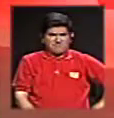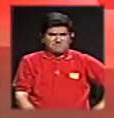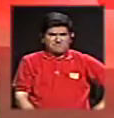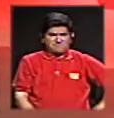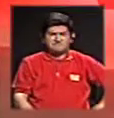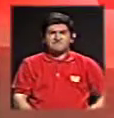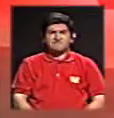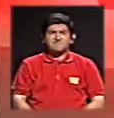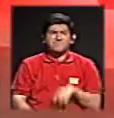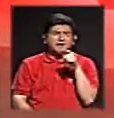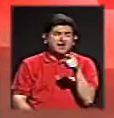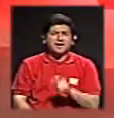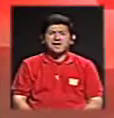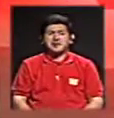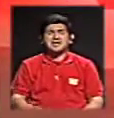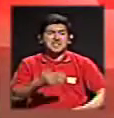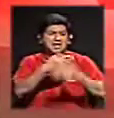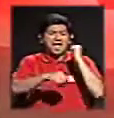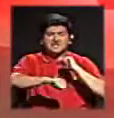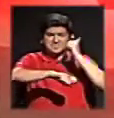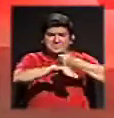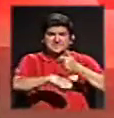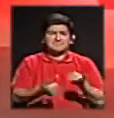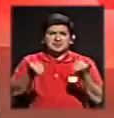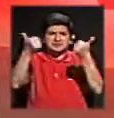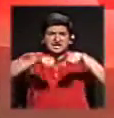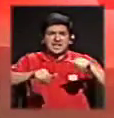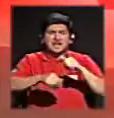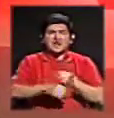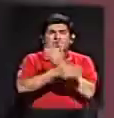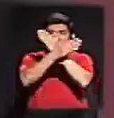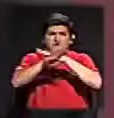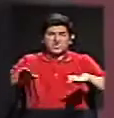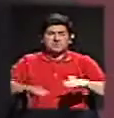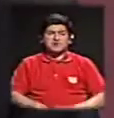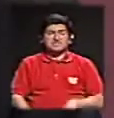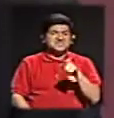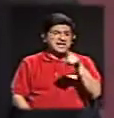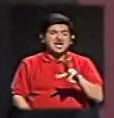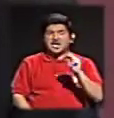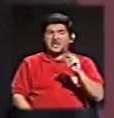donde mucho de lo que se había planteado en los acuerdos de paz se quedó en el aire.